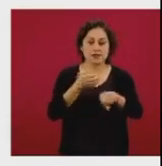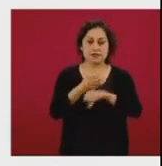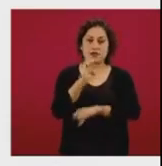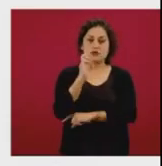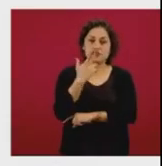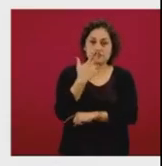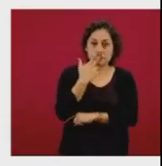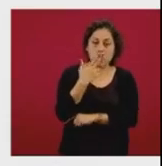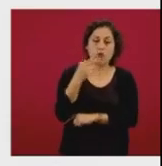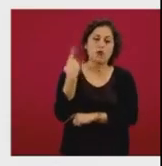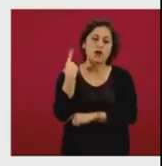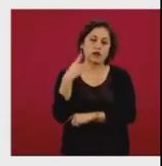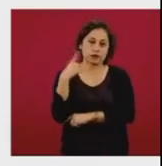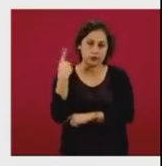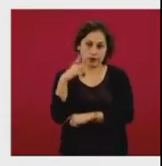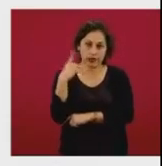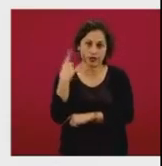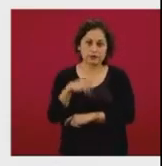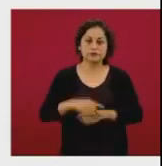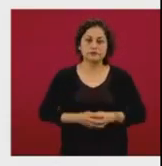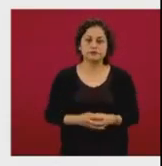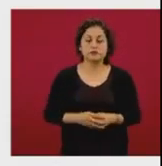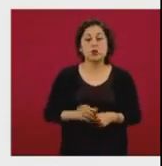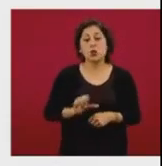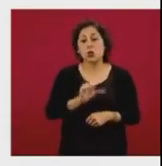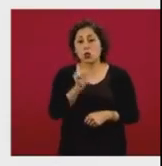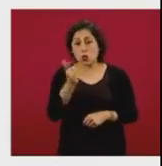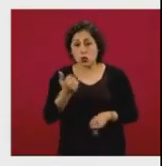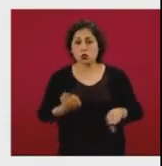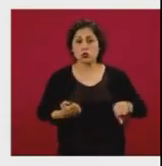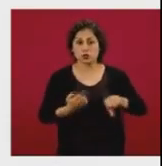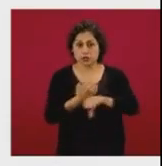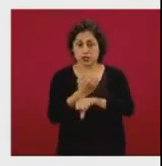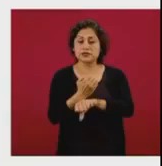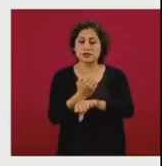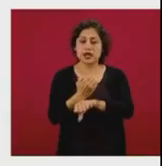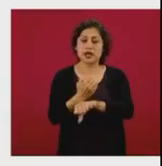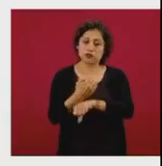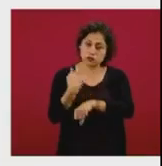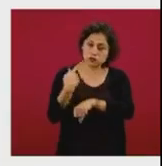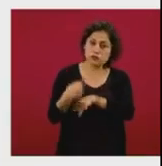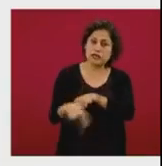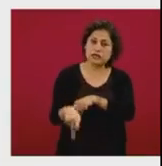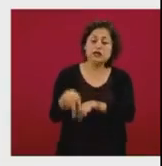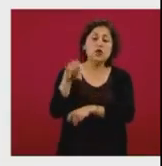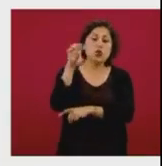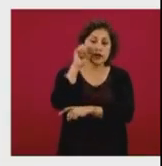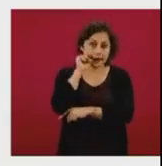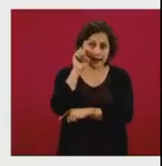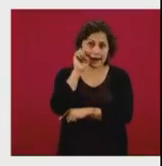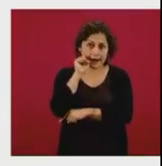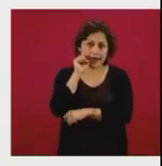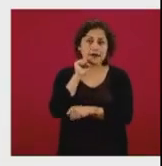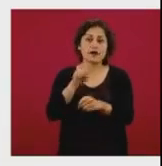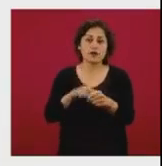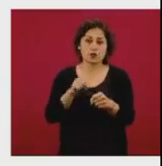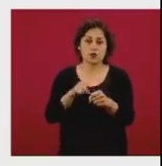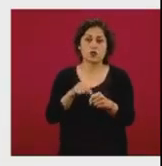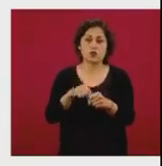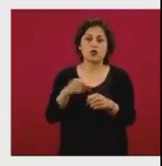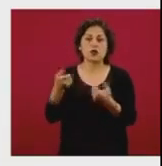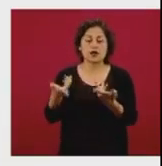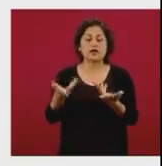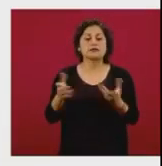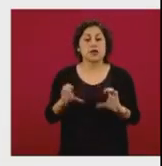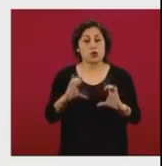Durango. Algunas otras en el nivel alto, que es el nivel naranja, representado por